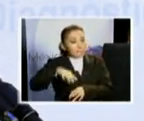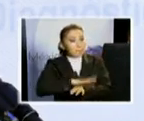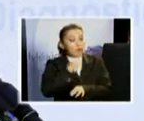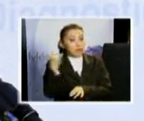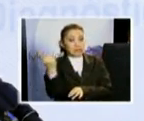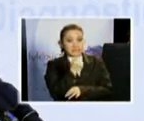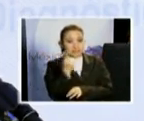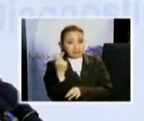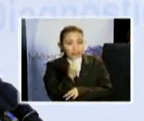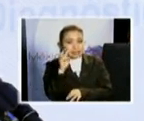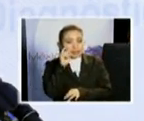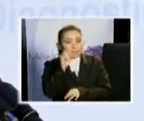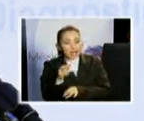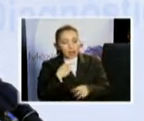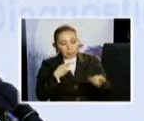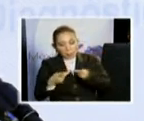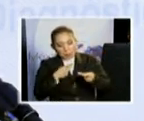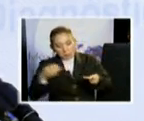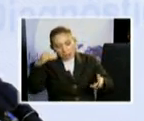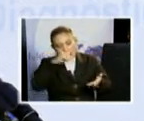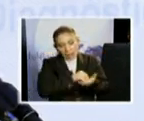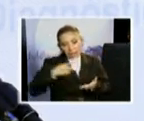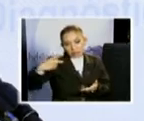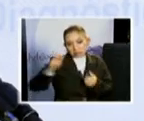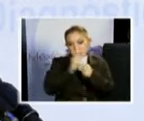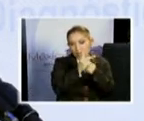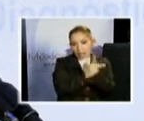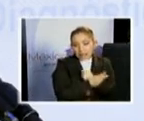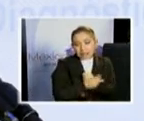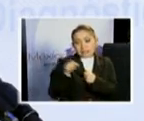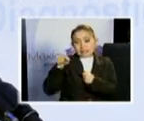servirán como planes nacionales de acción climática que los